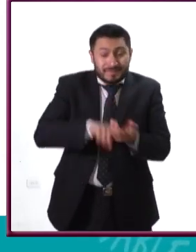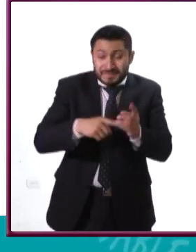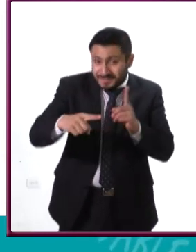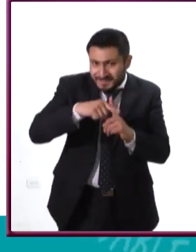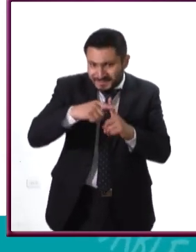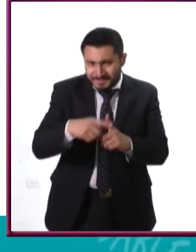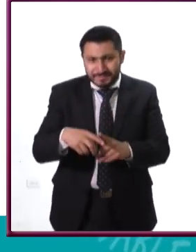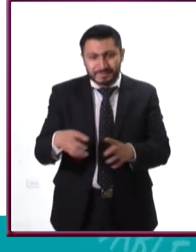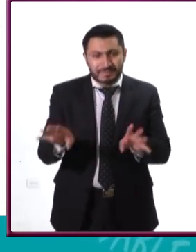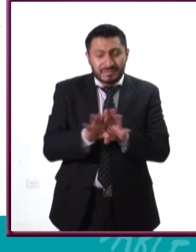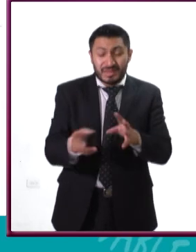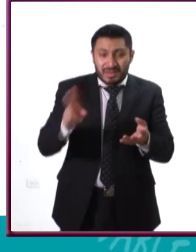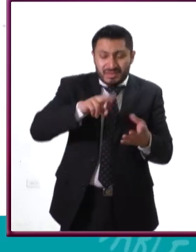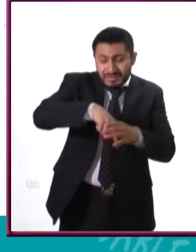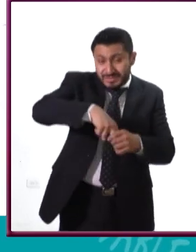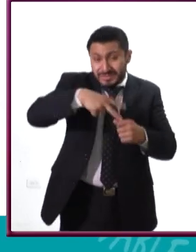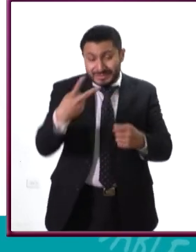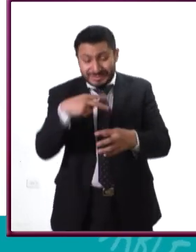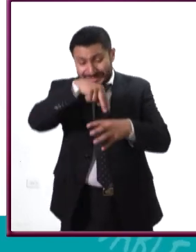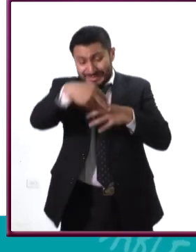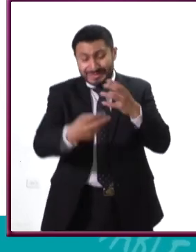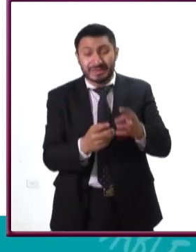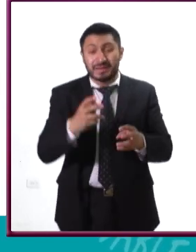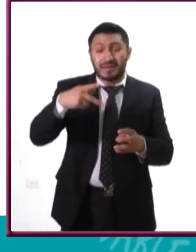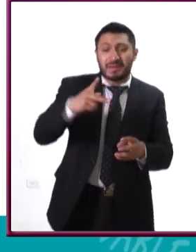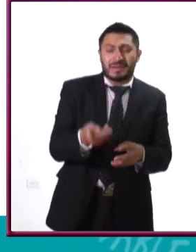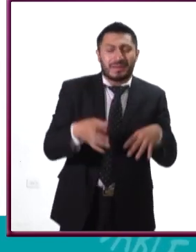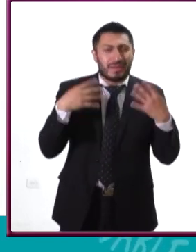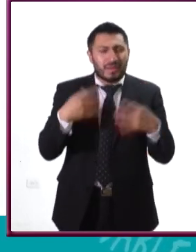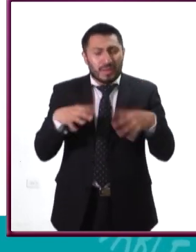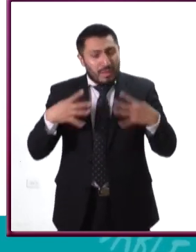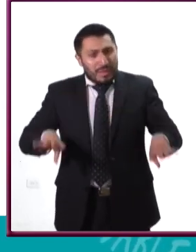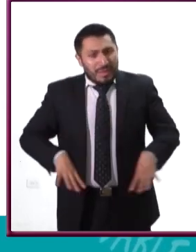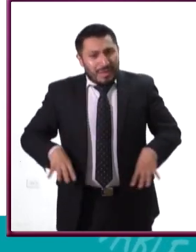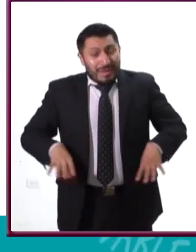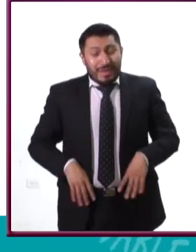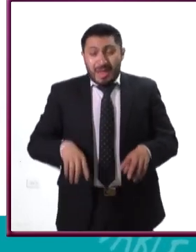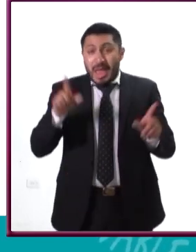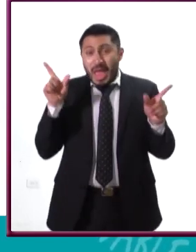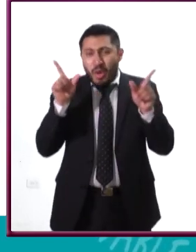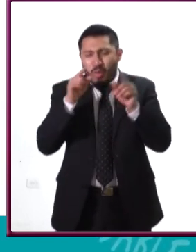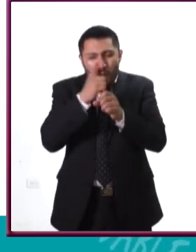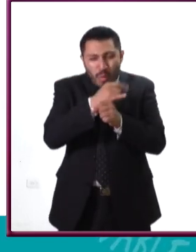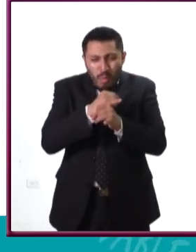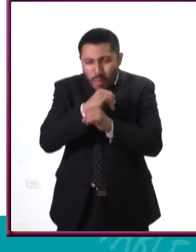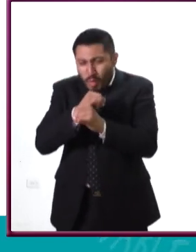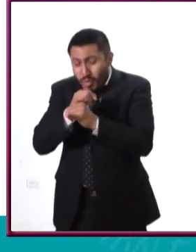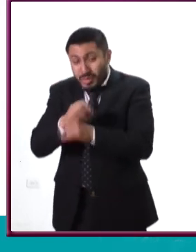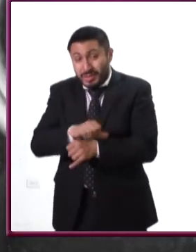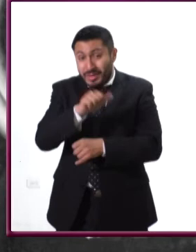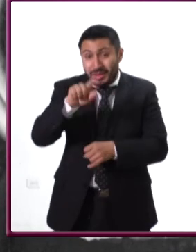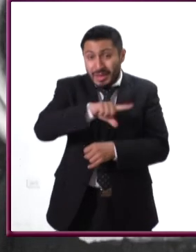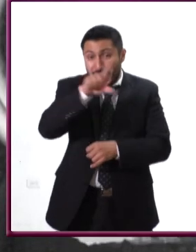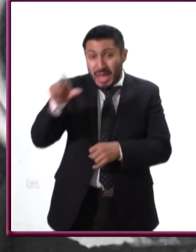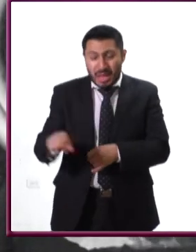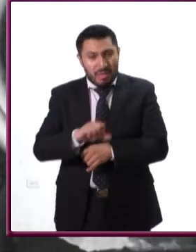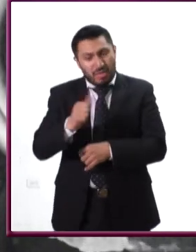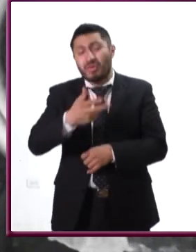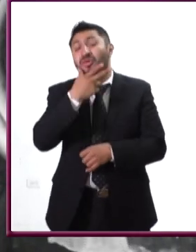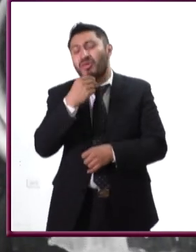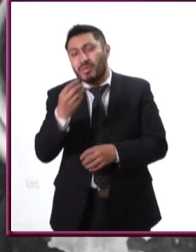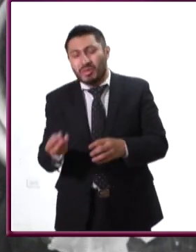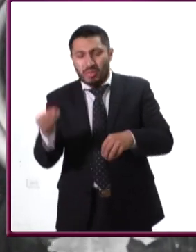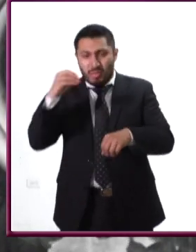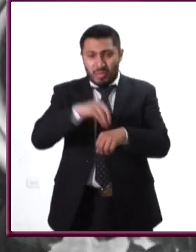vacío. Pero este modelo traía inconsistencias en las explicaciones físicas de la materia. Pasó poco tiempo para que